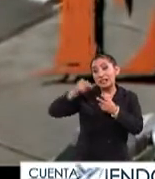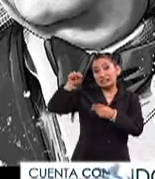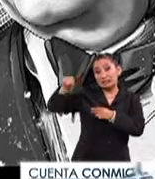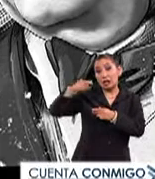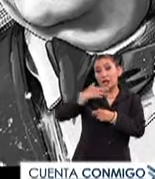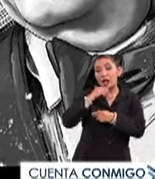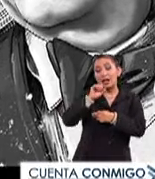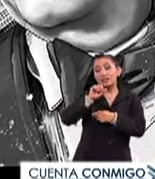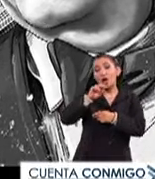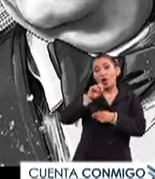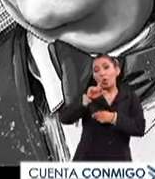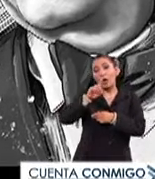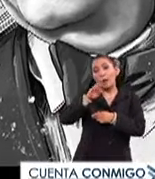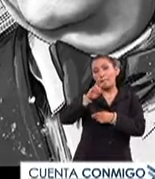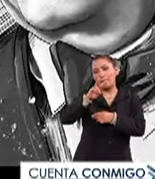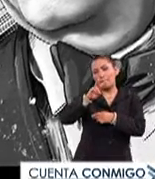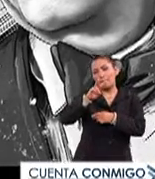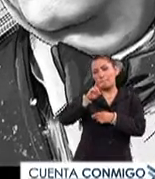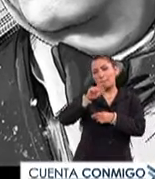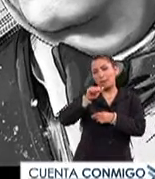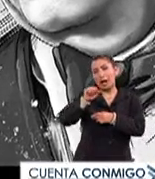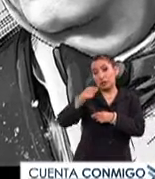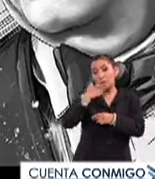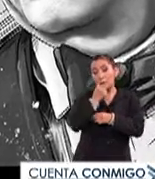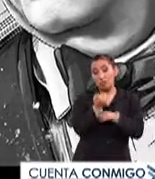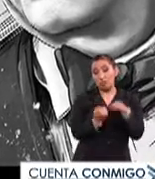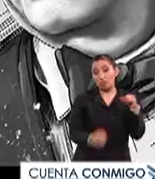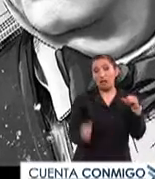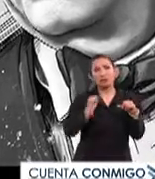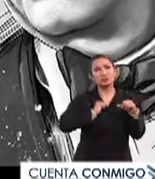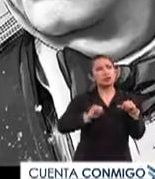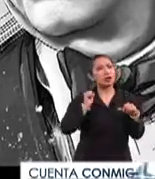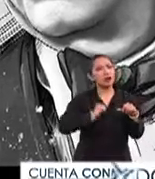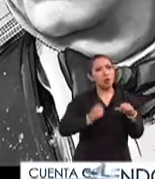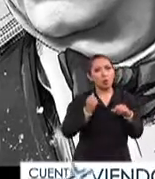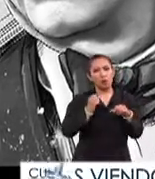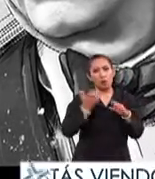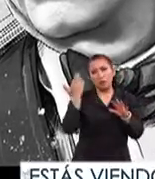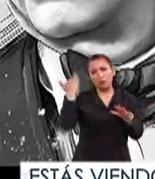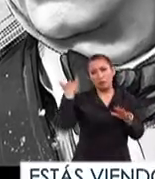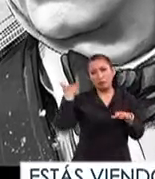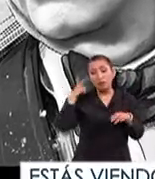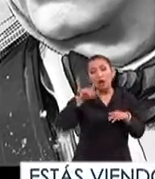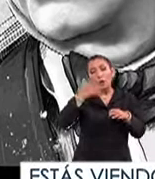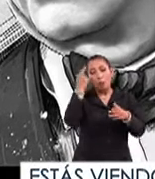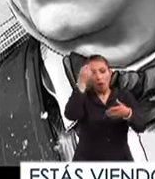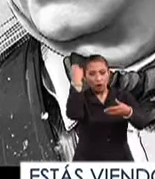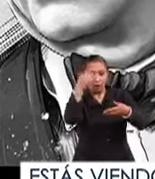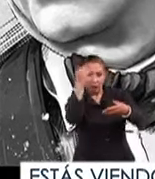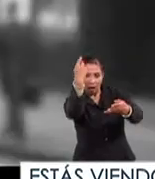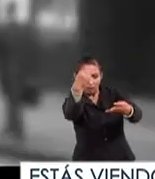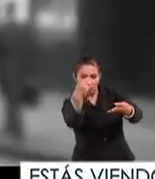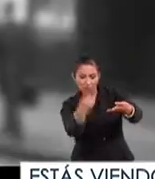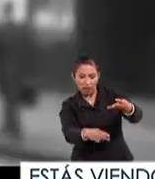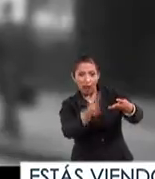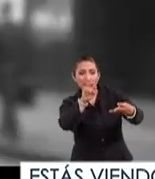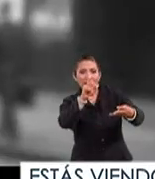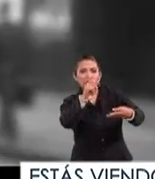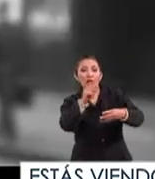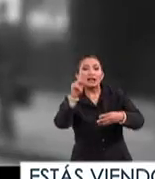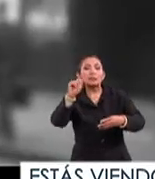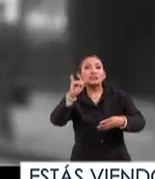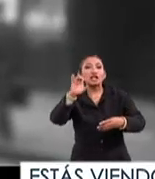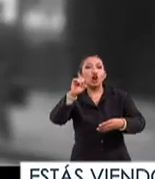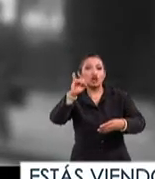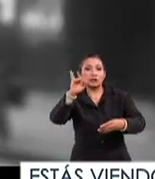hacer. De hecho, Saúl Bas, gran artista del siglo pasado, diseñó los créditos de Vértigo y de